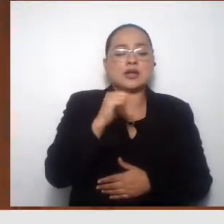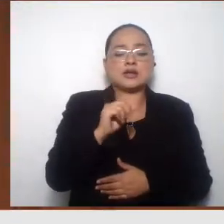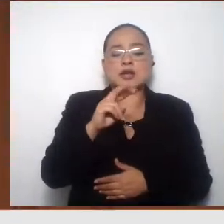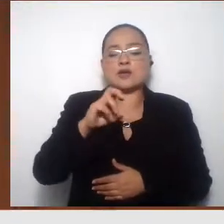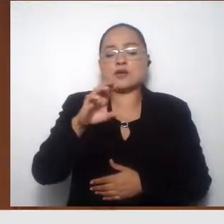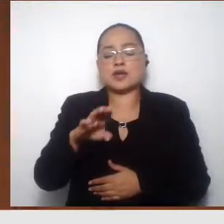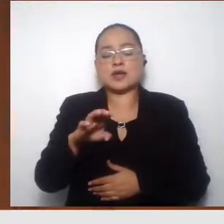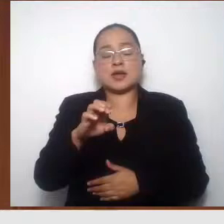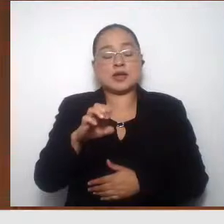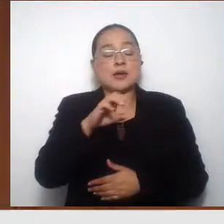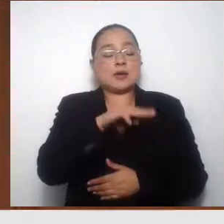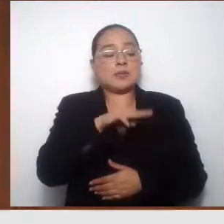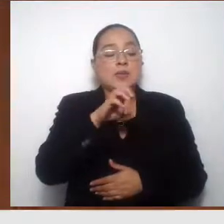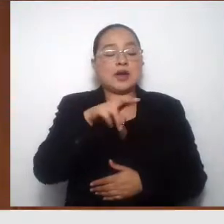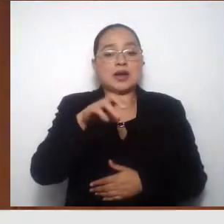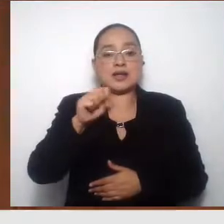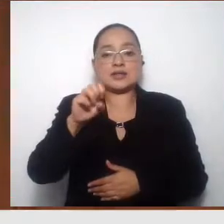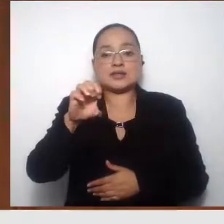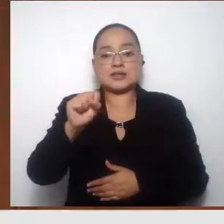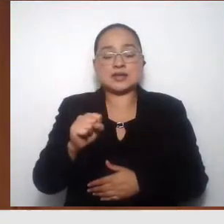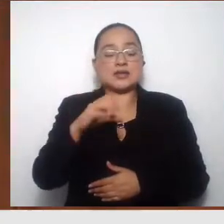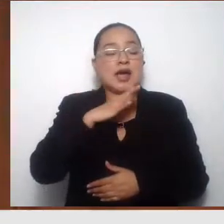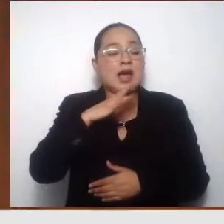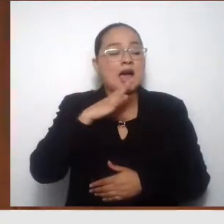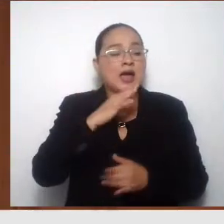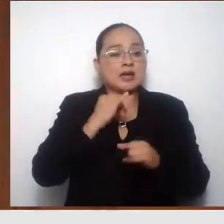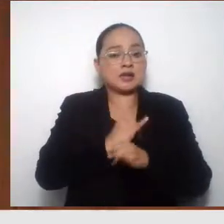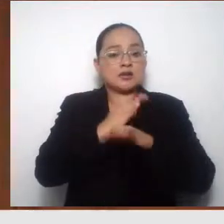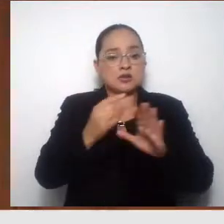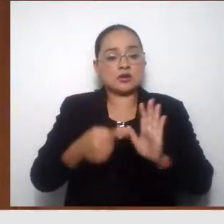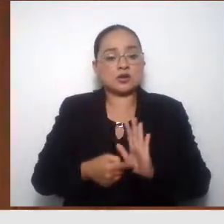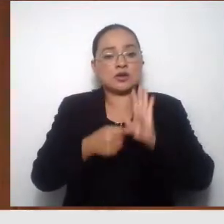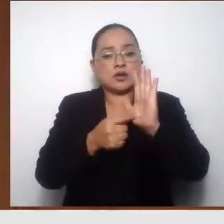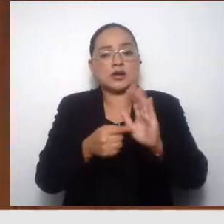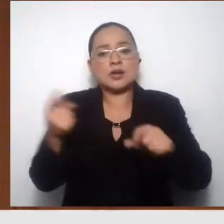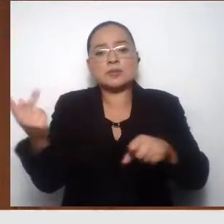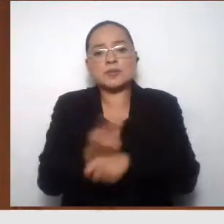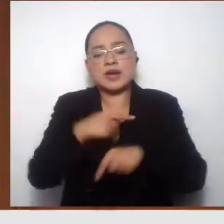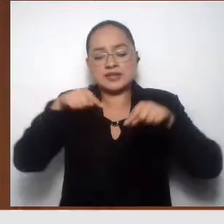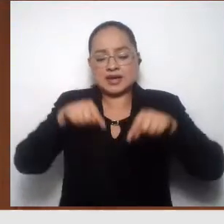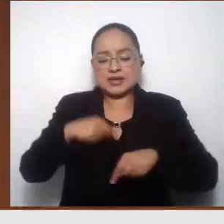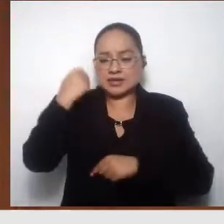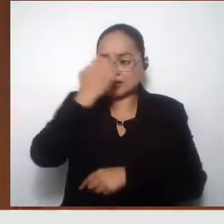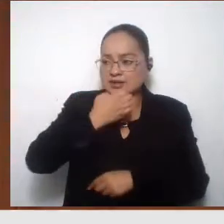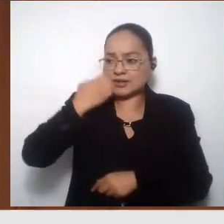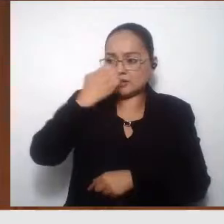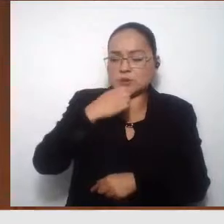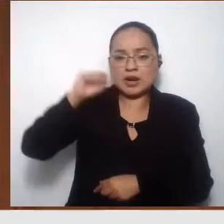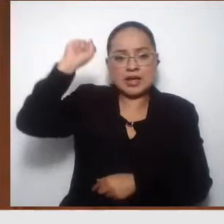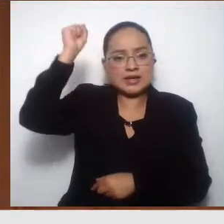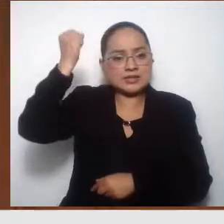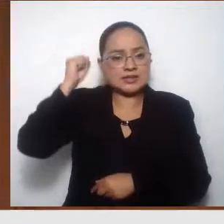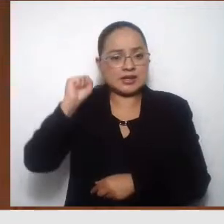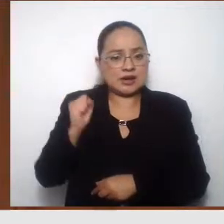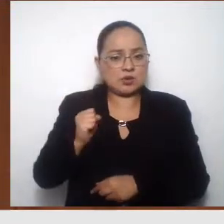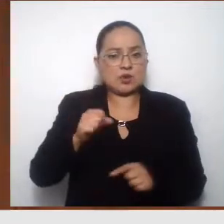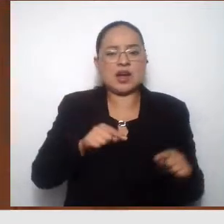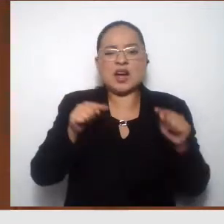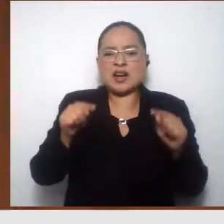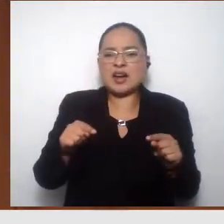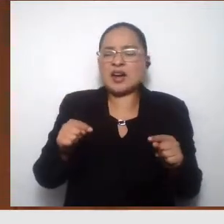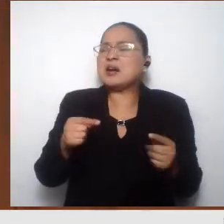diagnóstico presentando el estado en que se encuentra físicamente las infraestructuras de cada